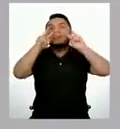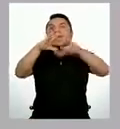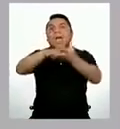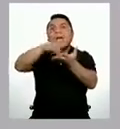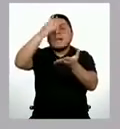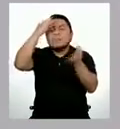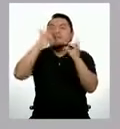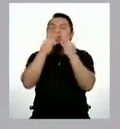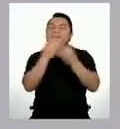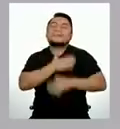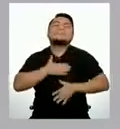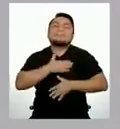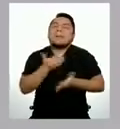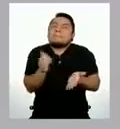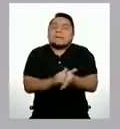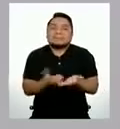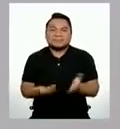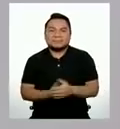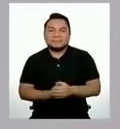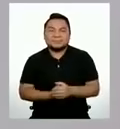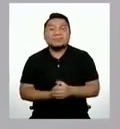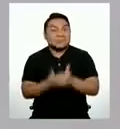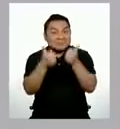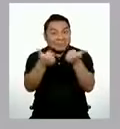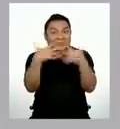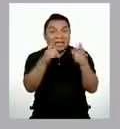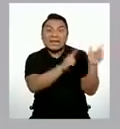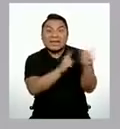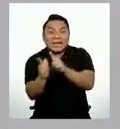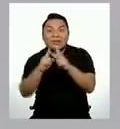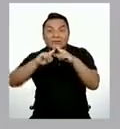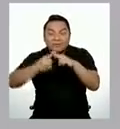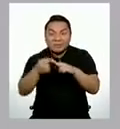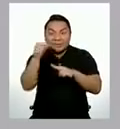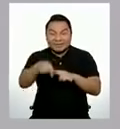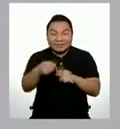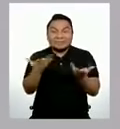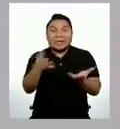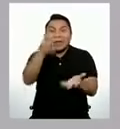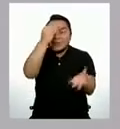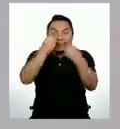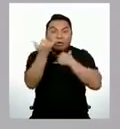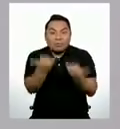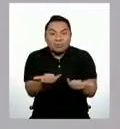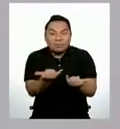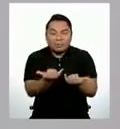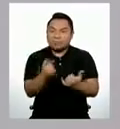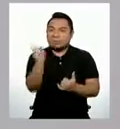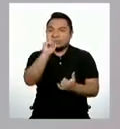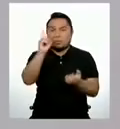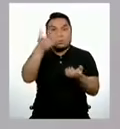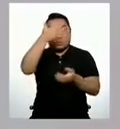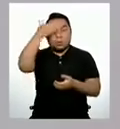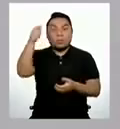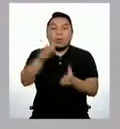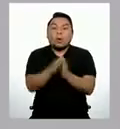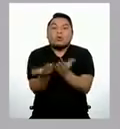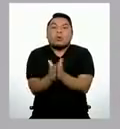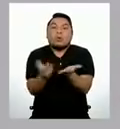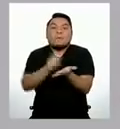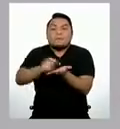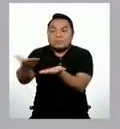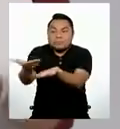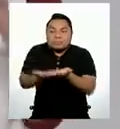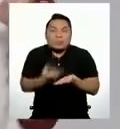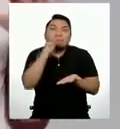familia es aún más entretenido. Muy bien, ¿estamos listos para comenzar la actividad del día de hoy? Eso sí, no se olviden de traer sus cuadernos o